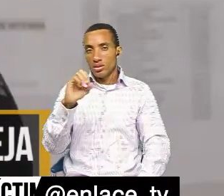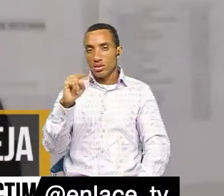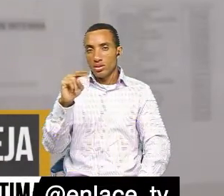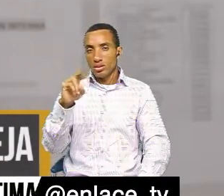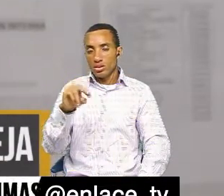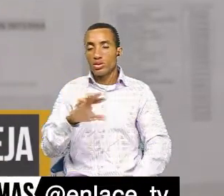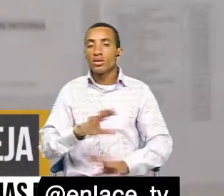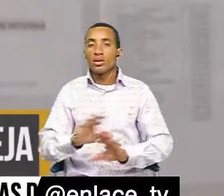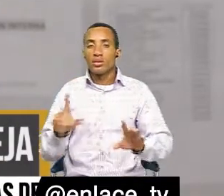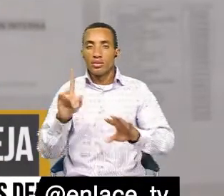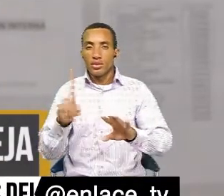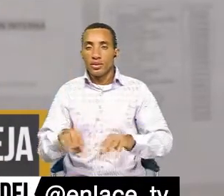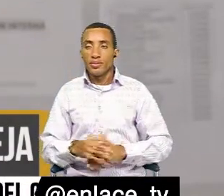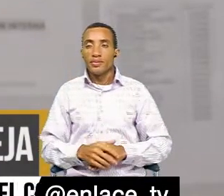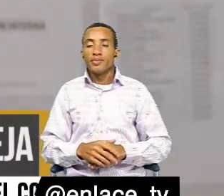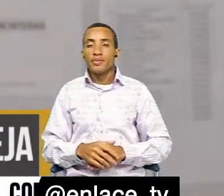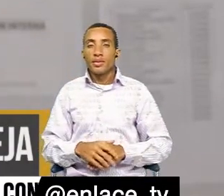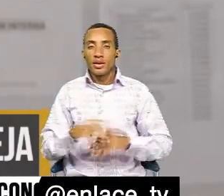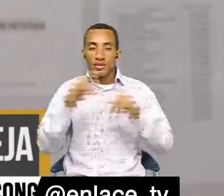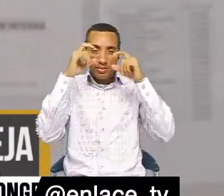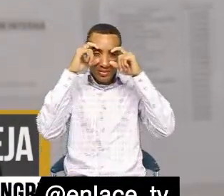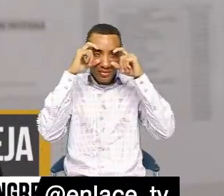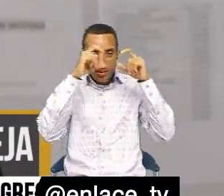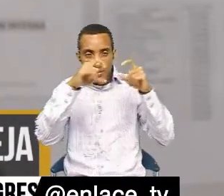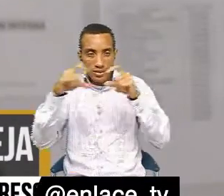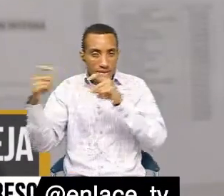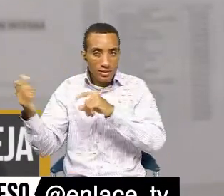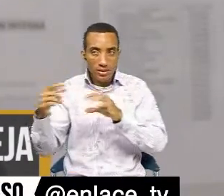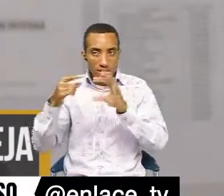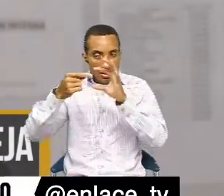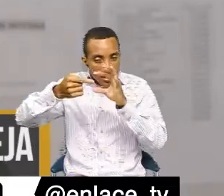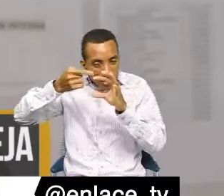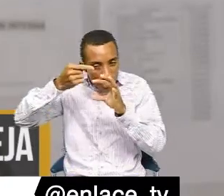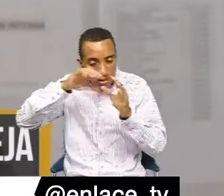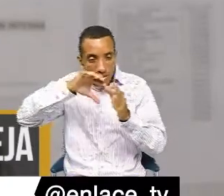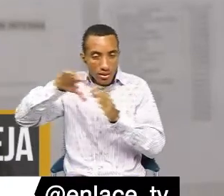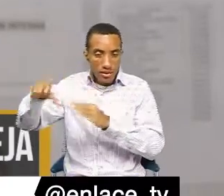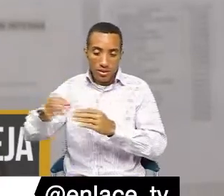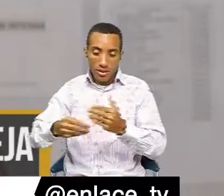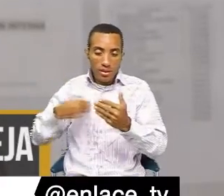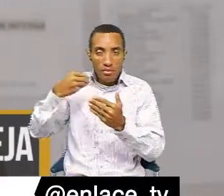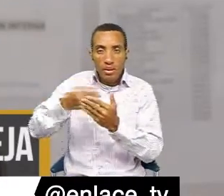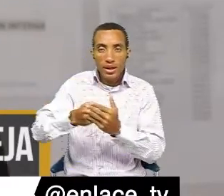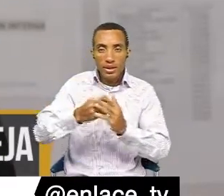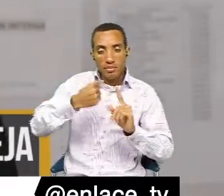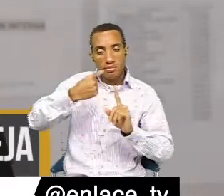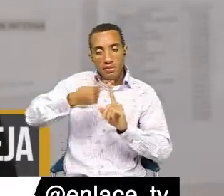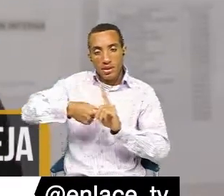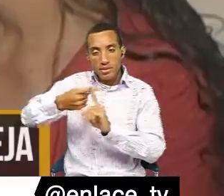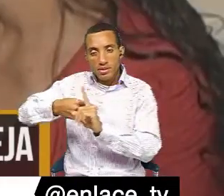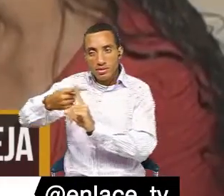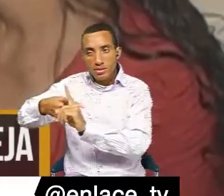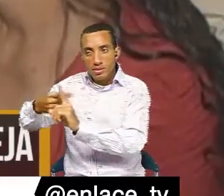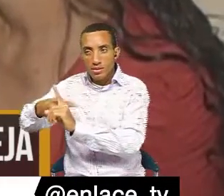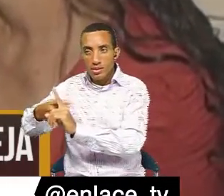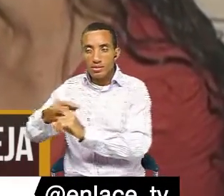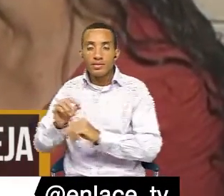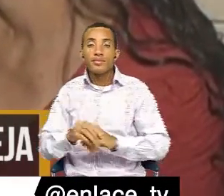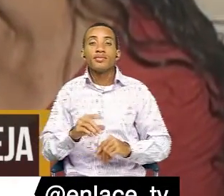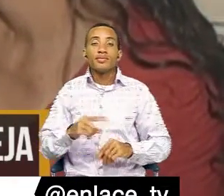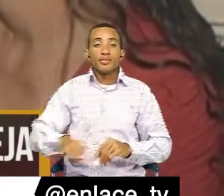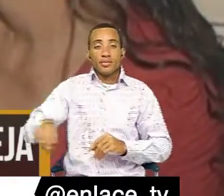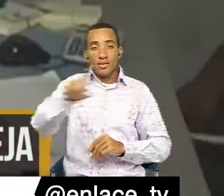que es lo máximo, que se liberen de las gafas, de los lentes de contacto, que paguen su cirugía a crédito en cómodas cuotas mensuales. Para beneficiarse